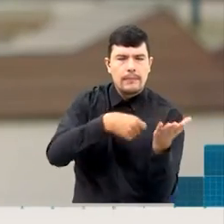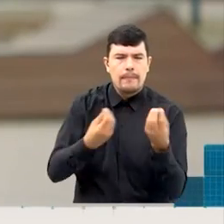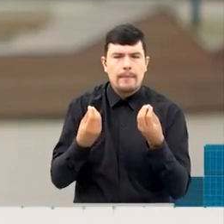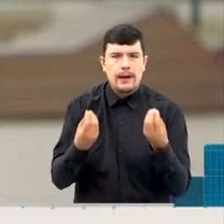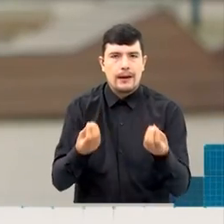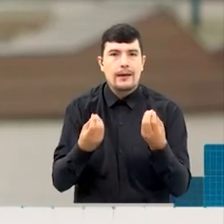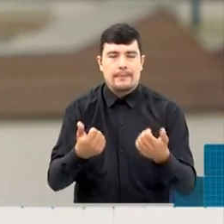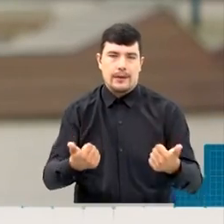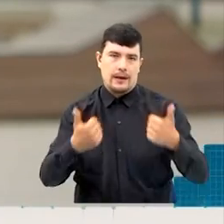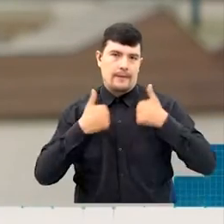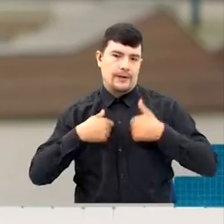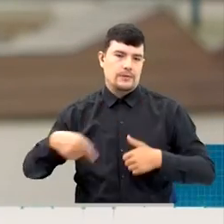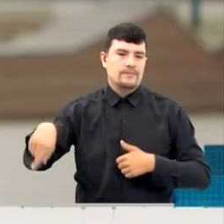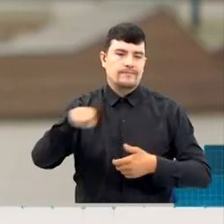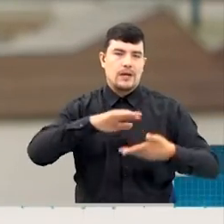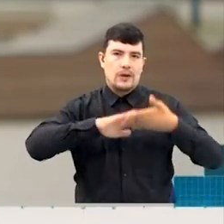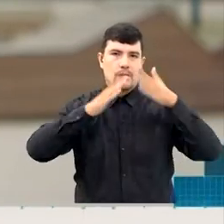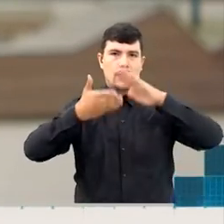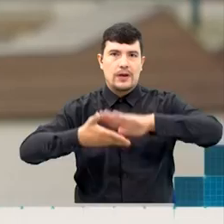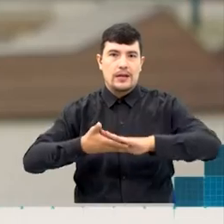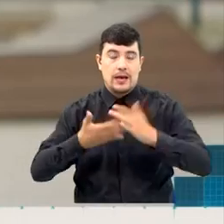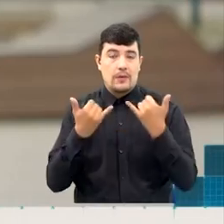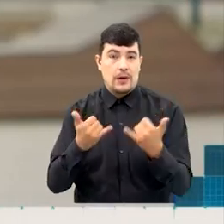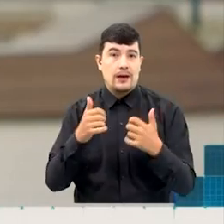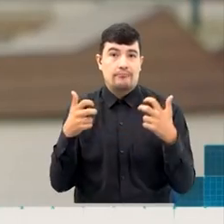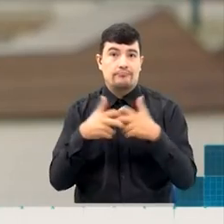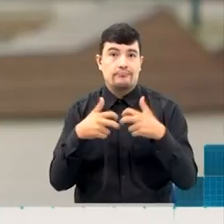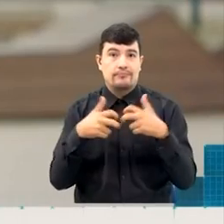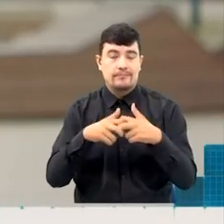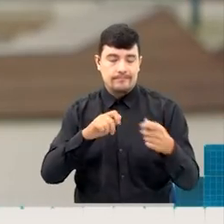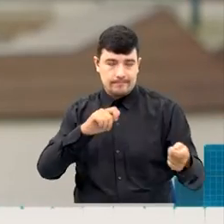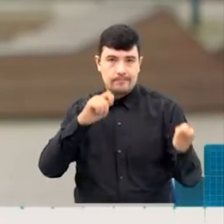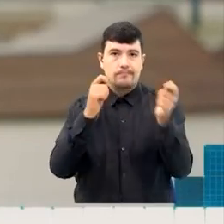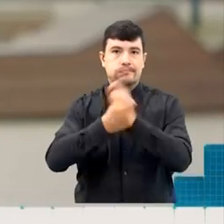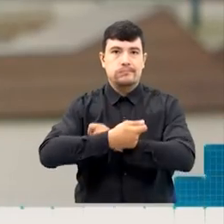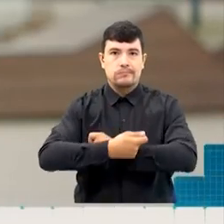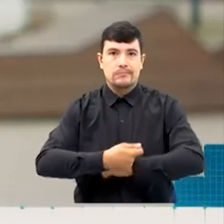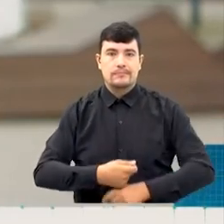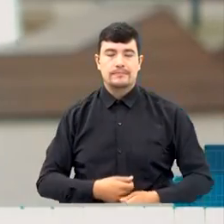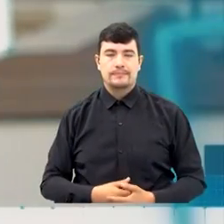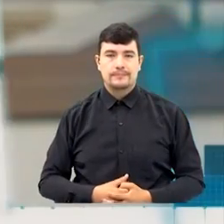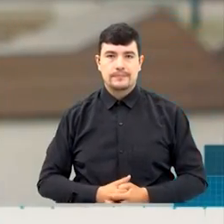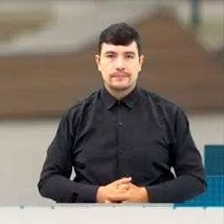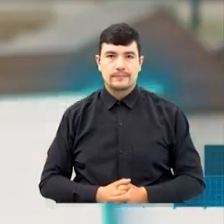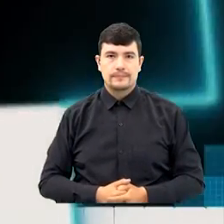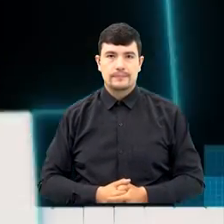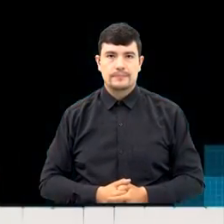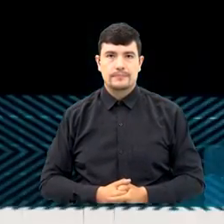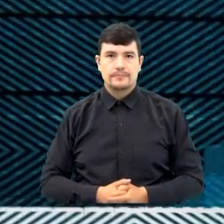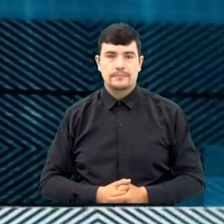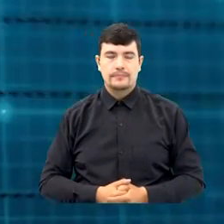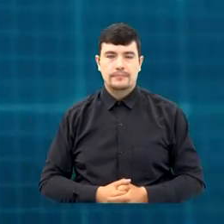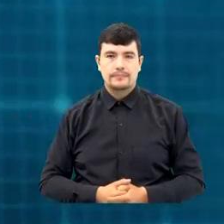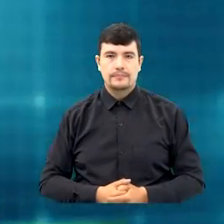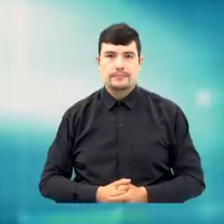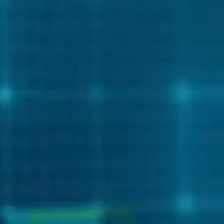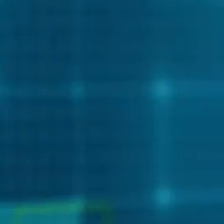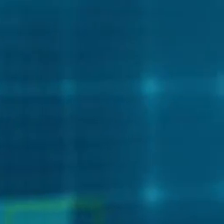que beneficien a sus usuarios. Somos la energía que transforma.